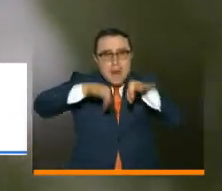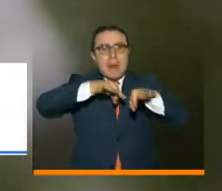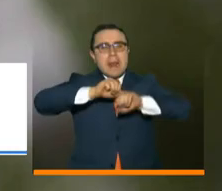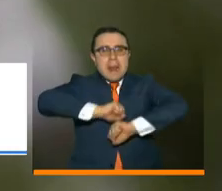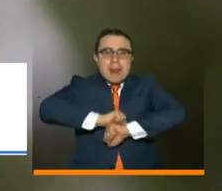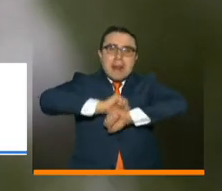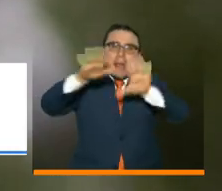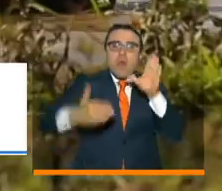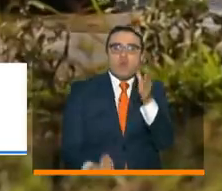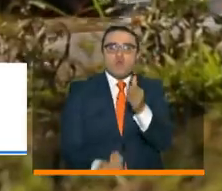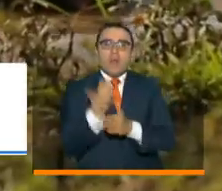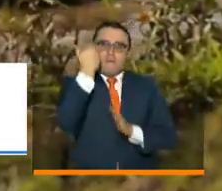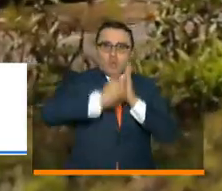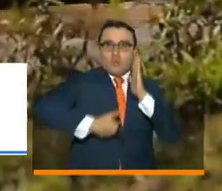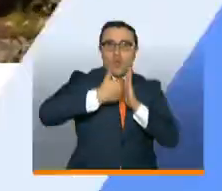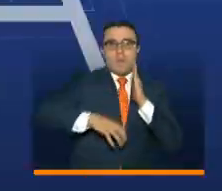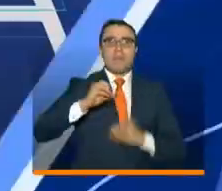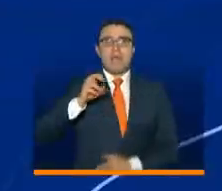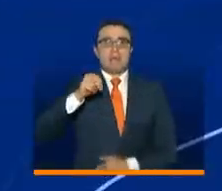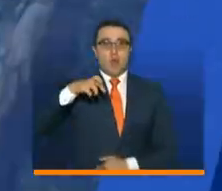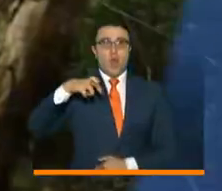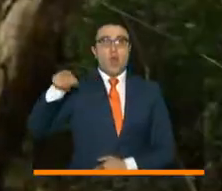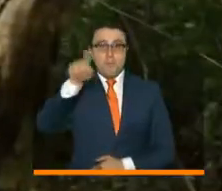del nuevo documento COMPES.